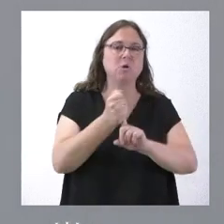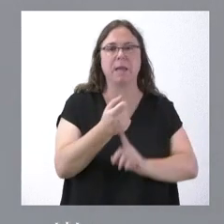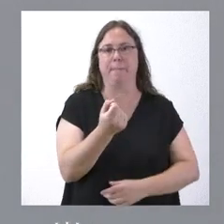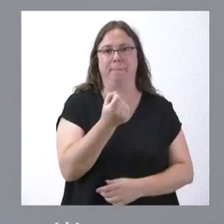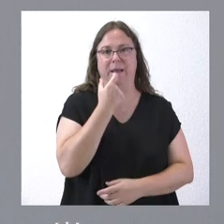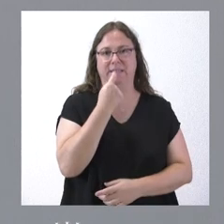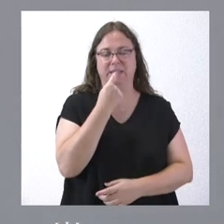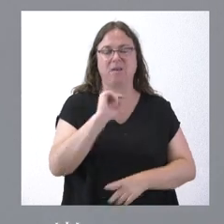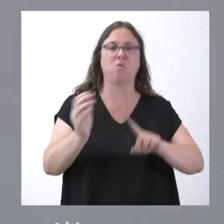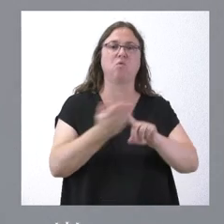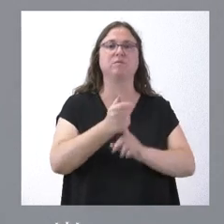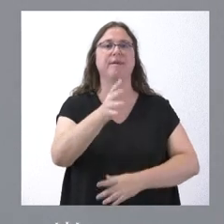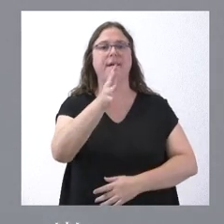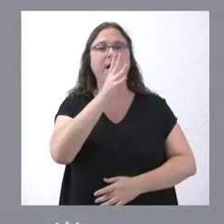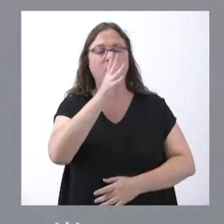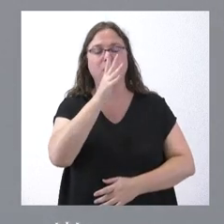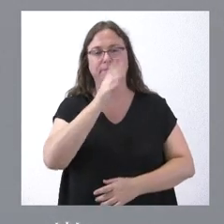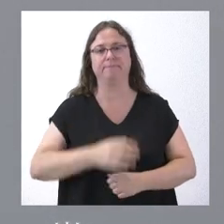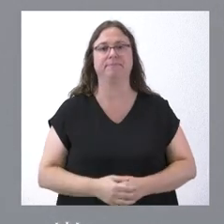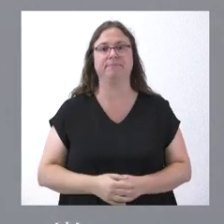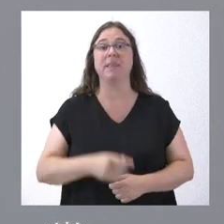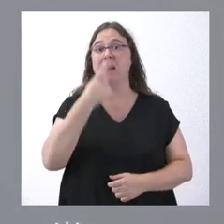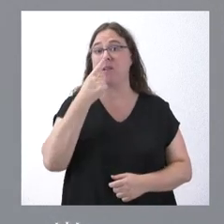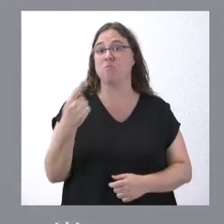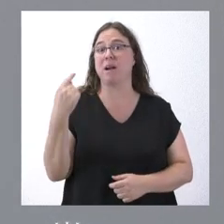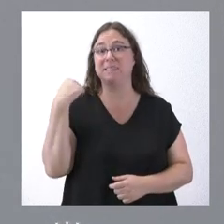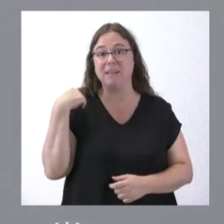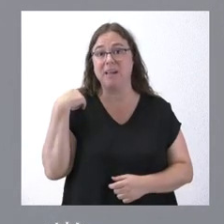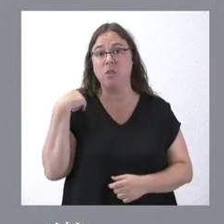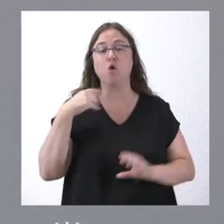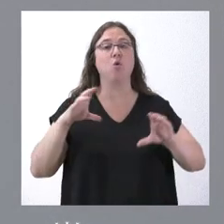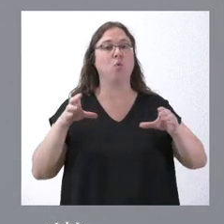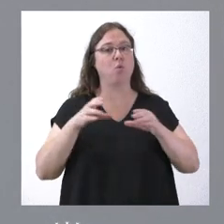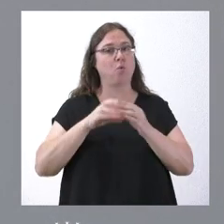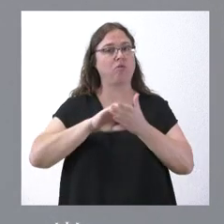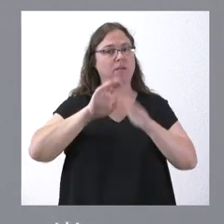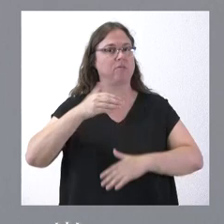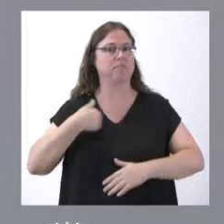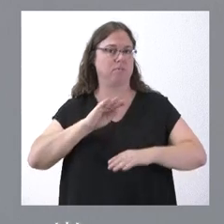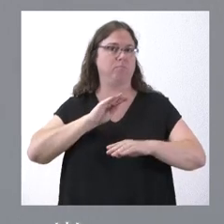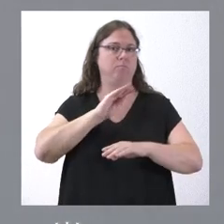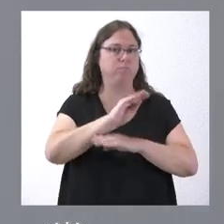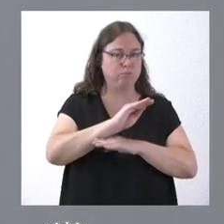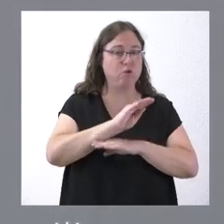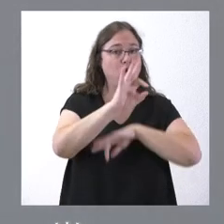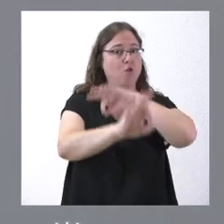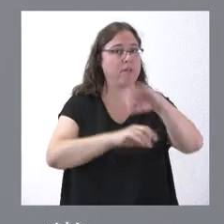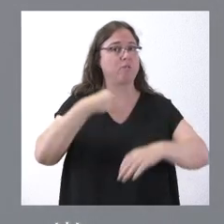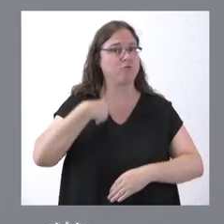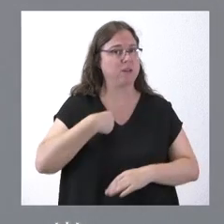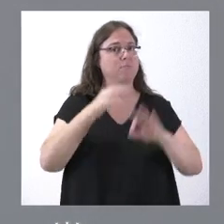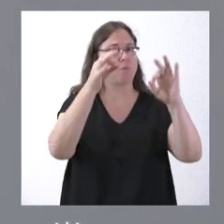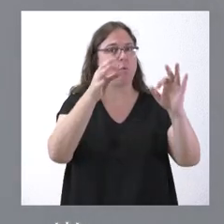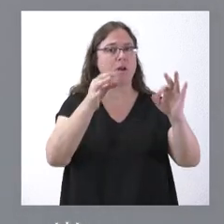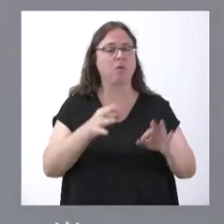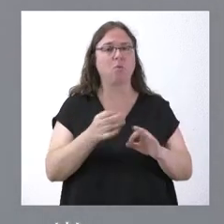a agua potable. El año pasado ya la Junta concedió una ayuda a esta organización en los mismos términos y con el